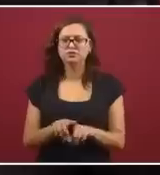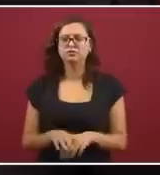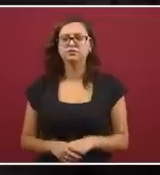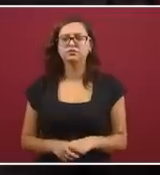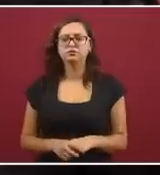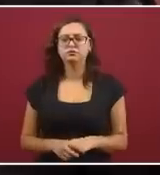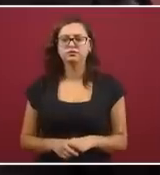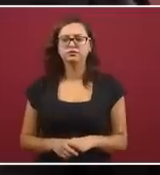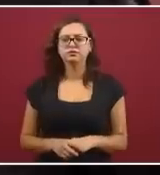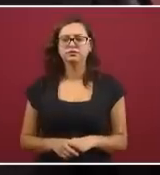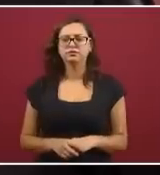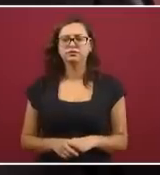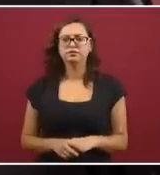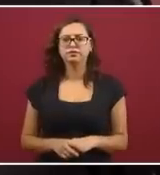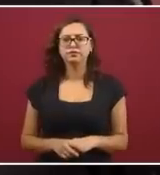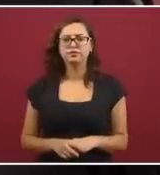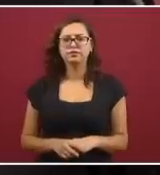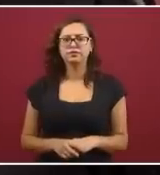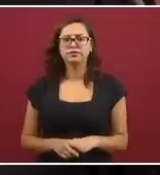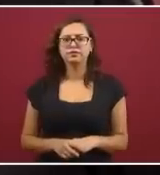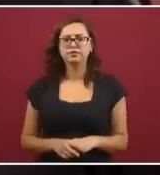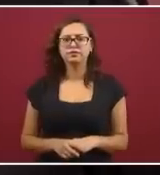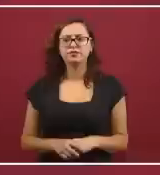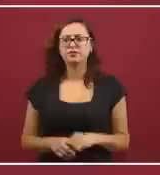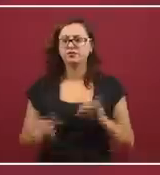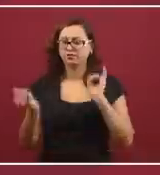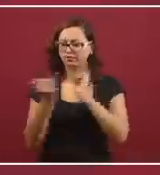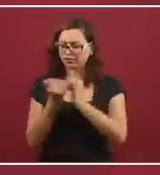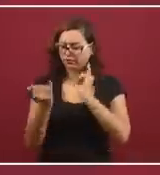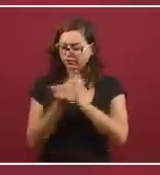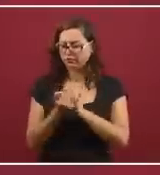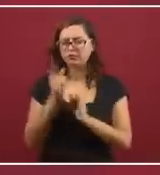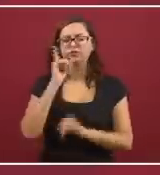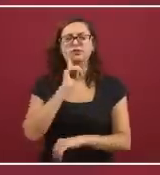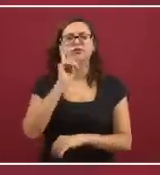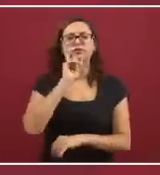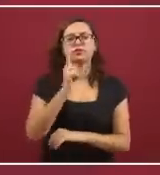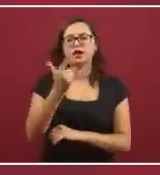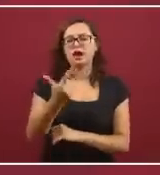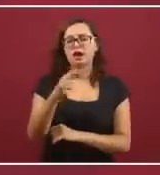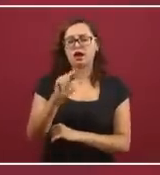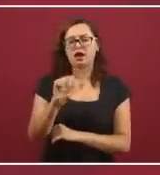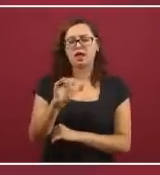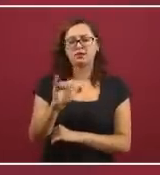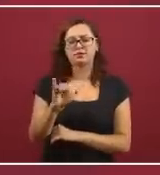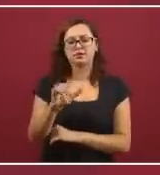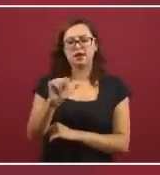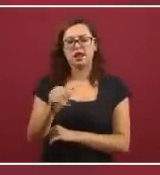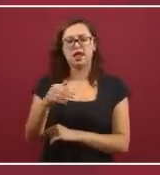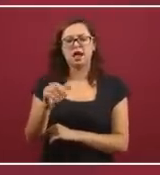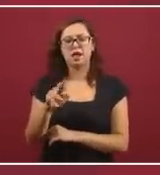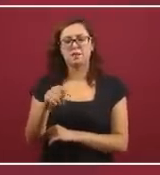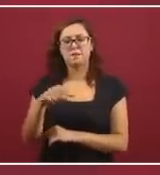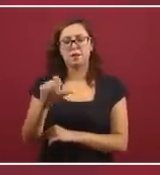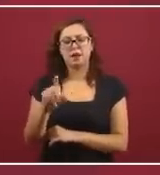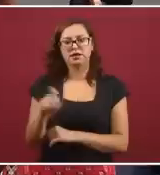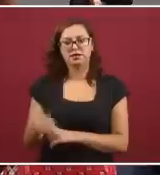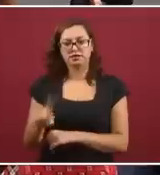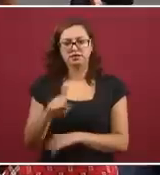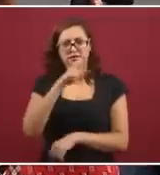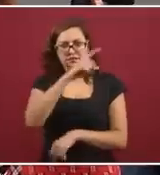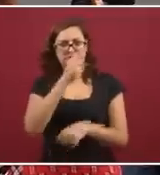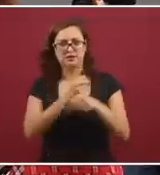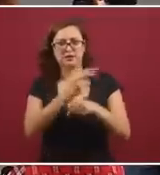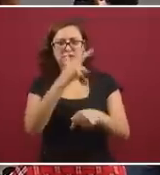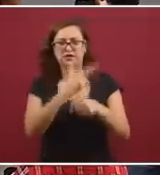puedo decir lo mismo en el caso de graciela márquez con el secretario de comercio de